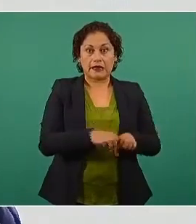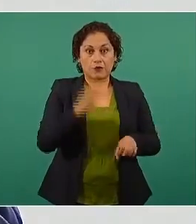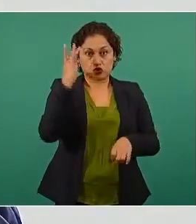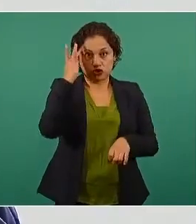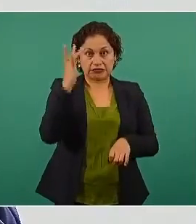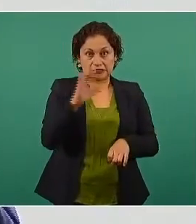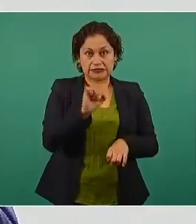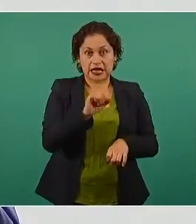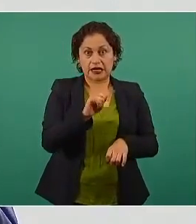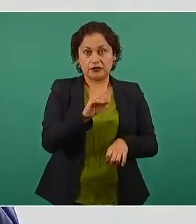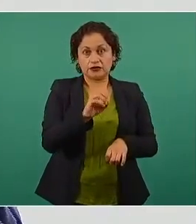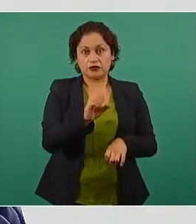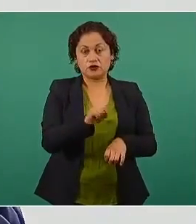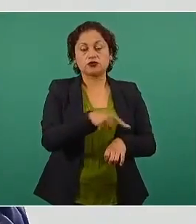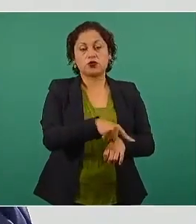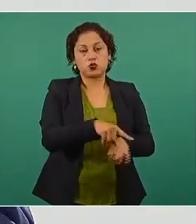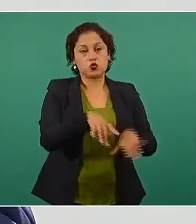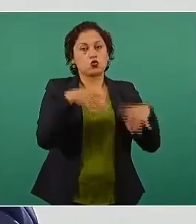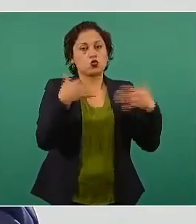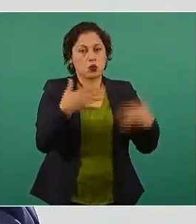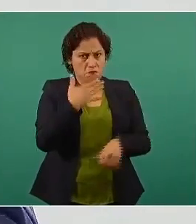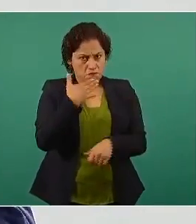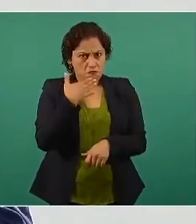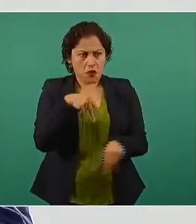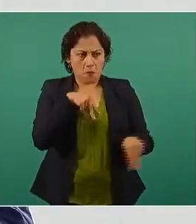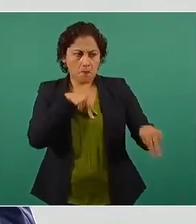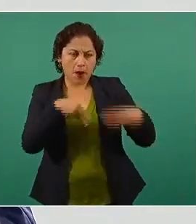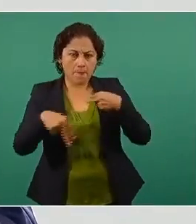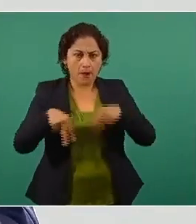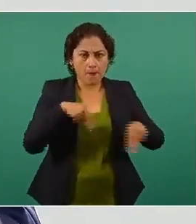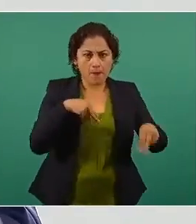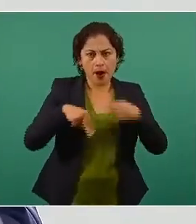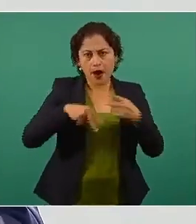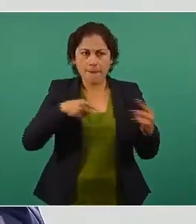estuvo bien y anotó primero y fue un